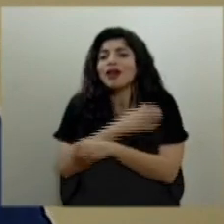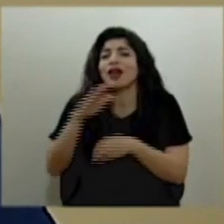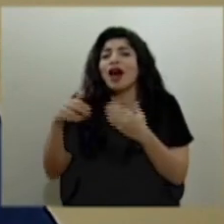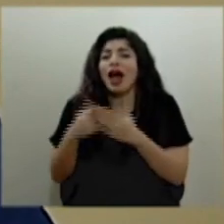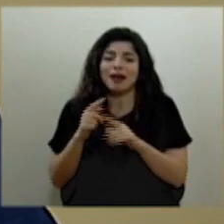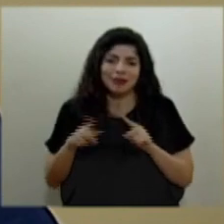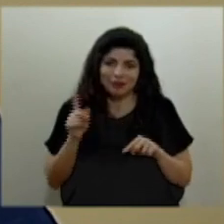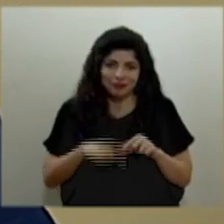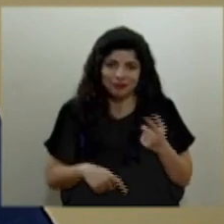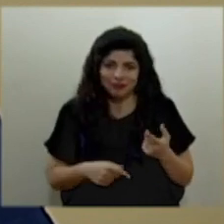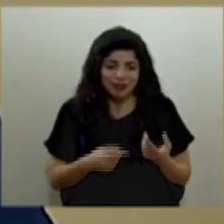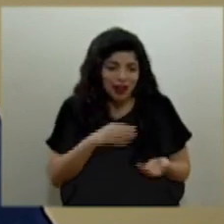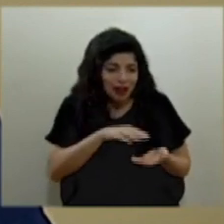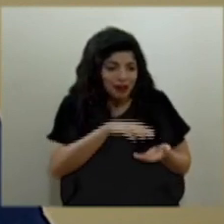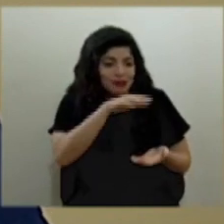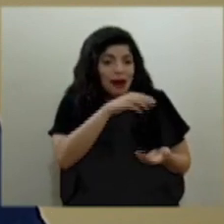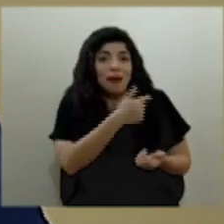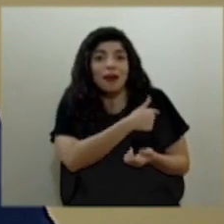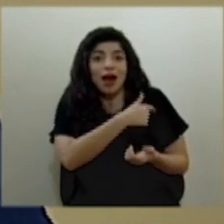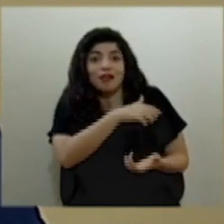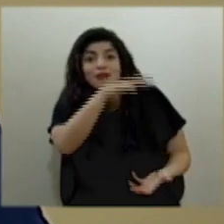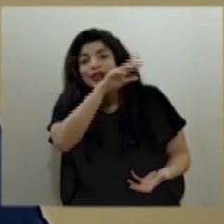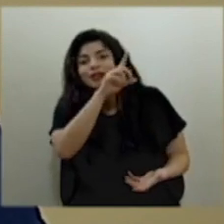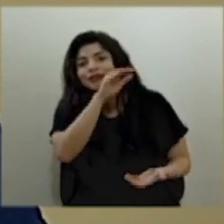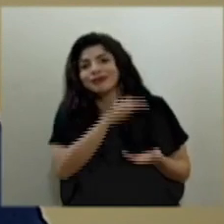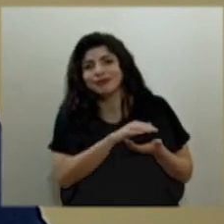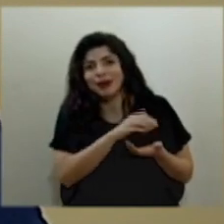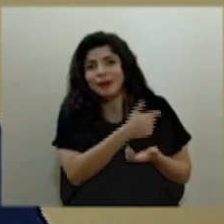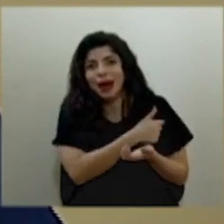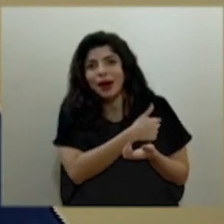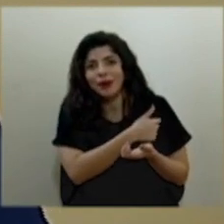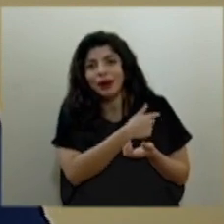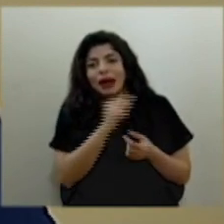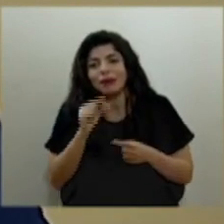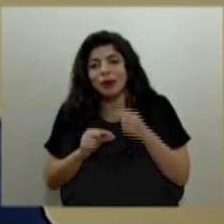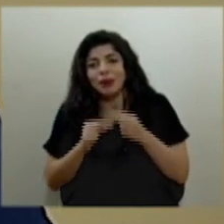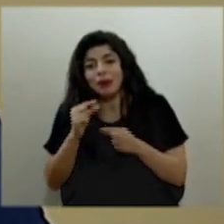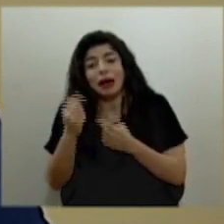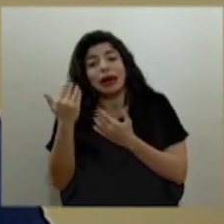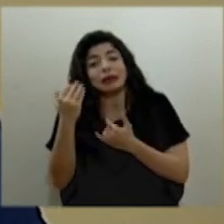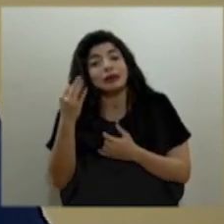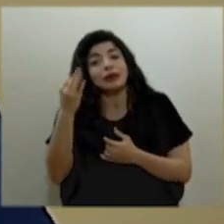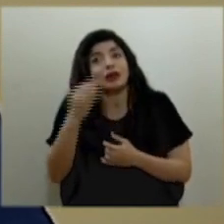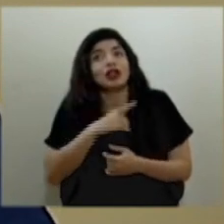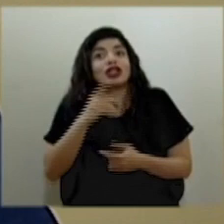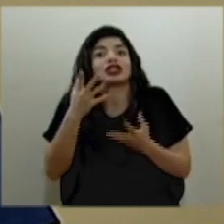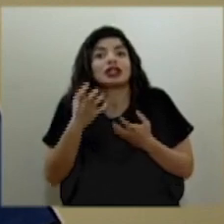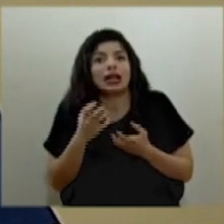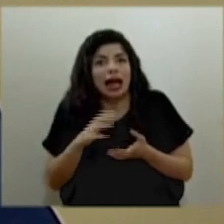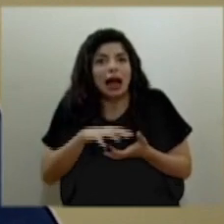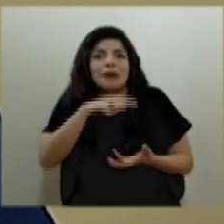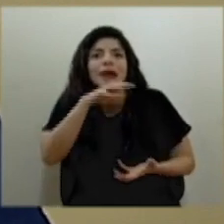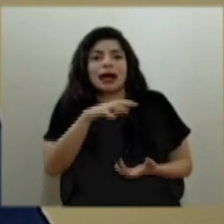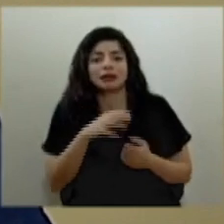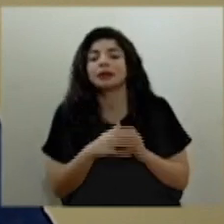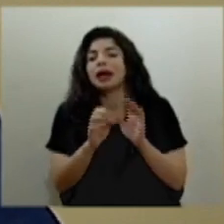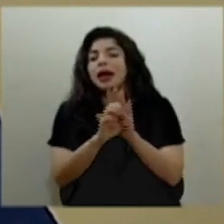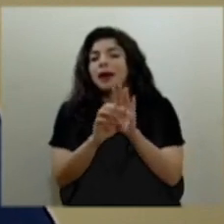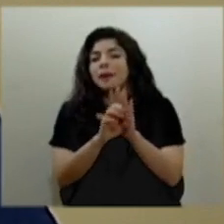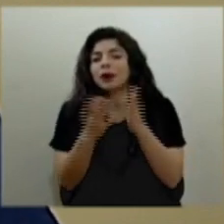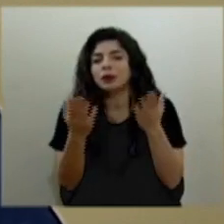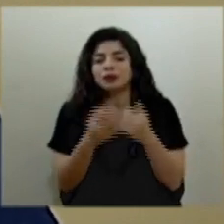pero la cantidad no es tan grande en estos momentos. Dios quiera que en algún momento sea así. Un ejemplo es, por